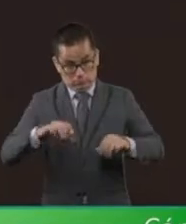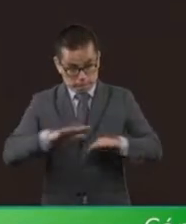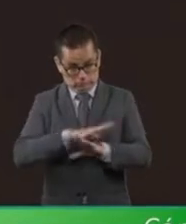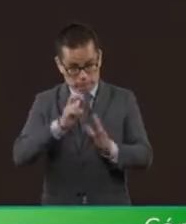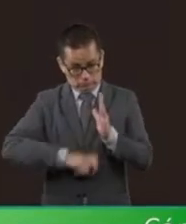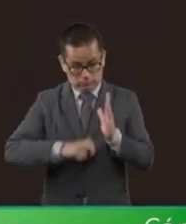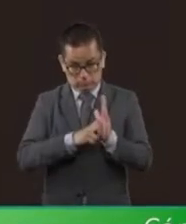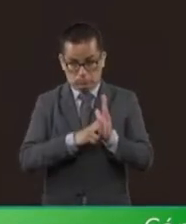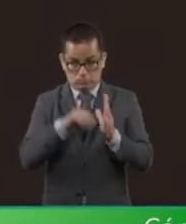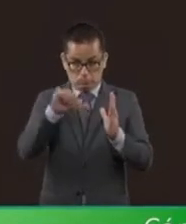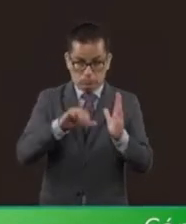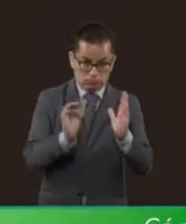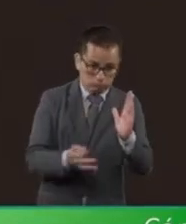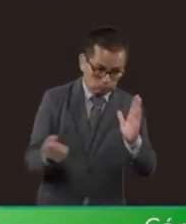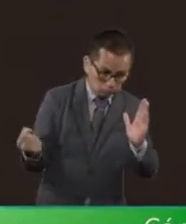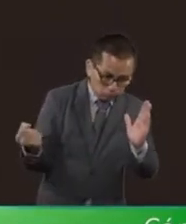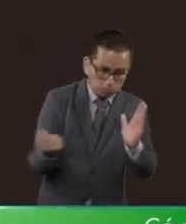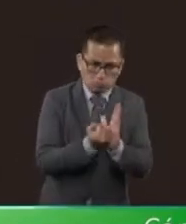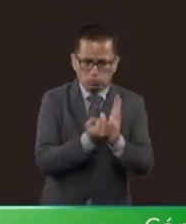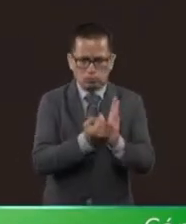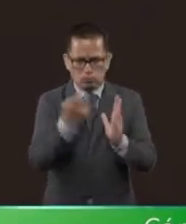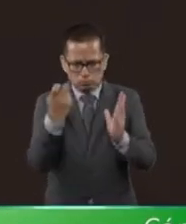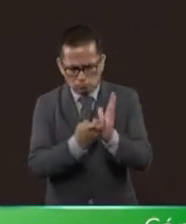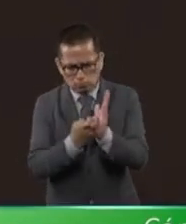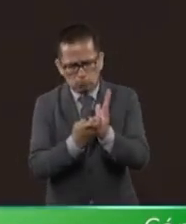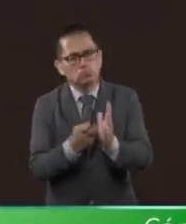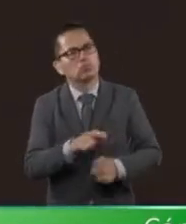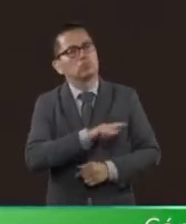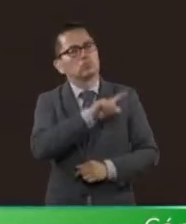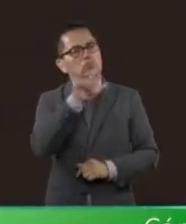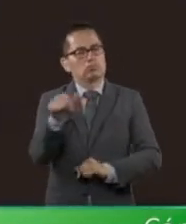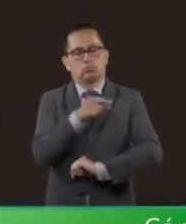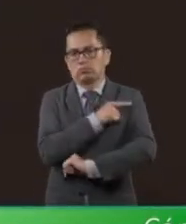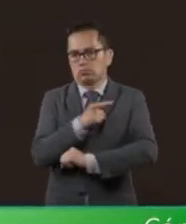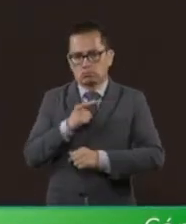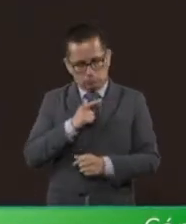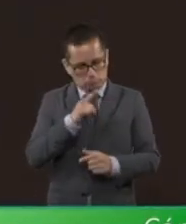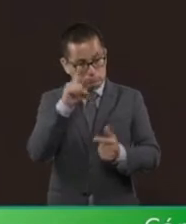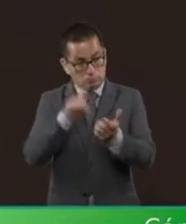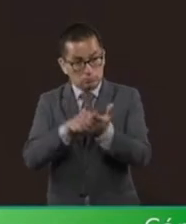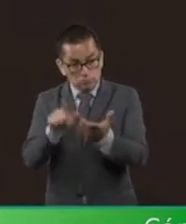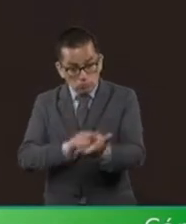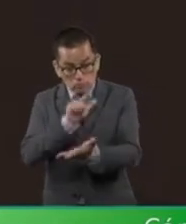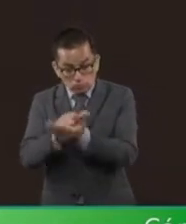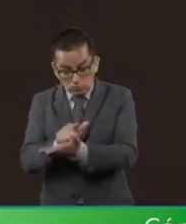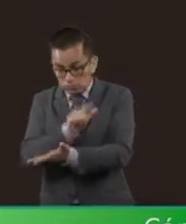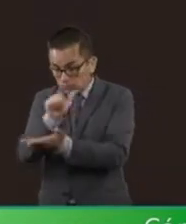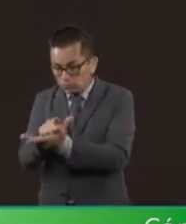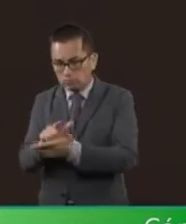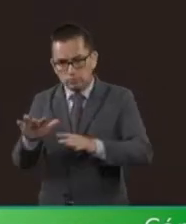iniciativa de ley, esta reforma a la Constitución, tengamos presente en las leyes secundarias